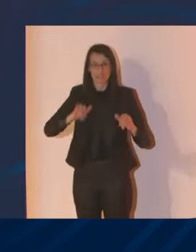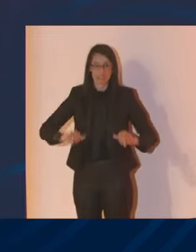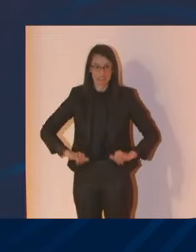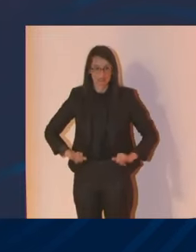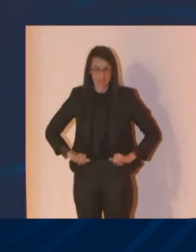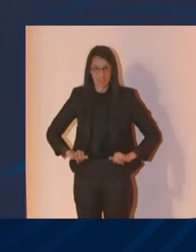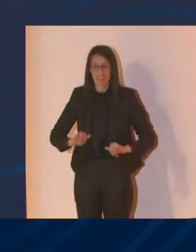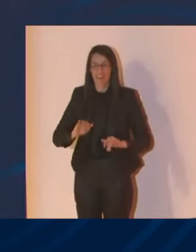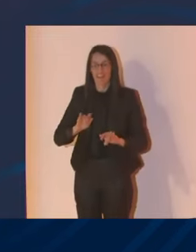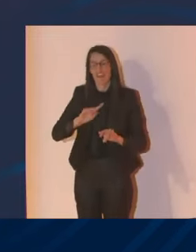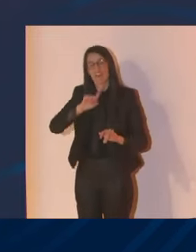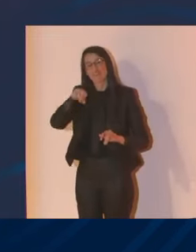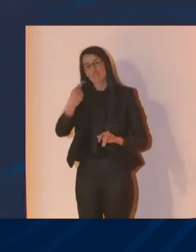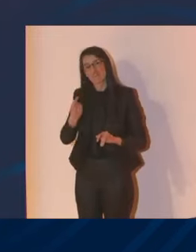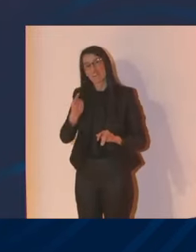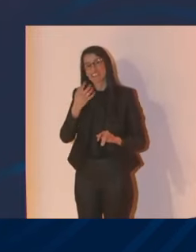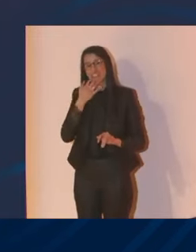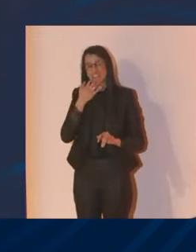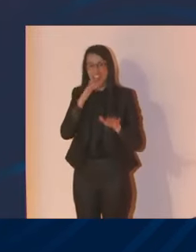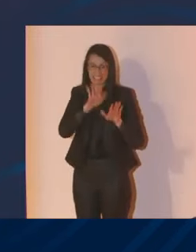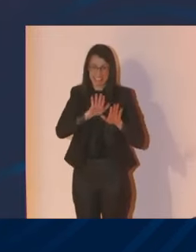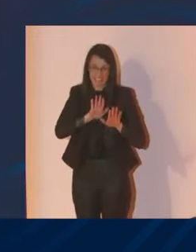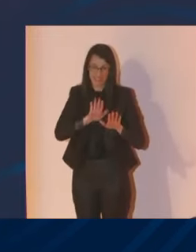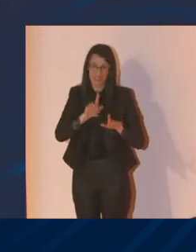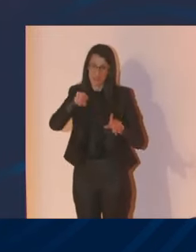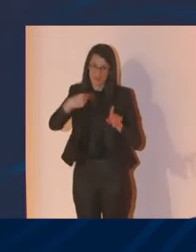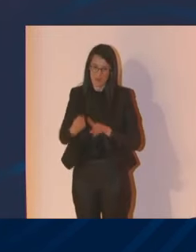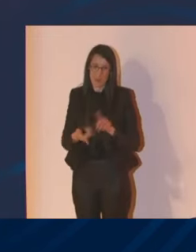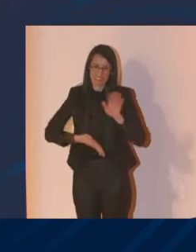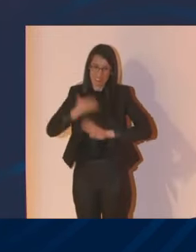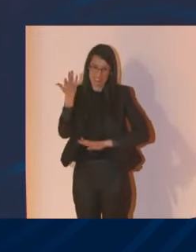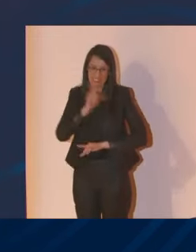porque si no, costará irse. Gracias.